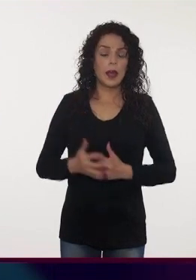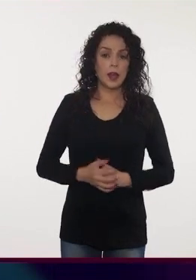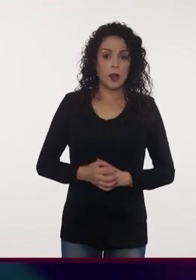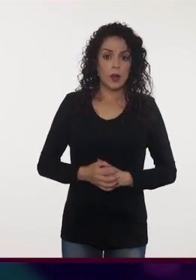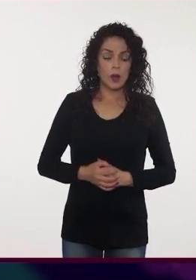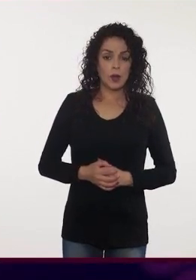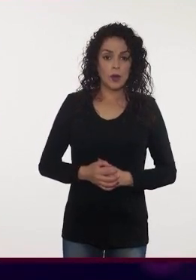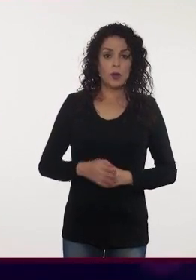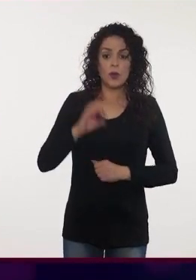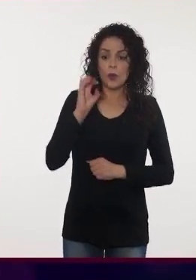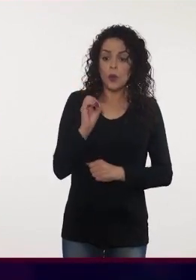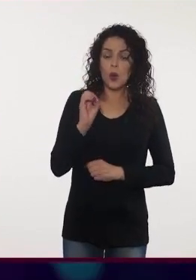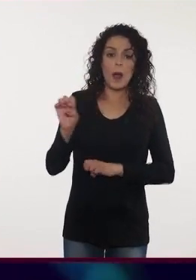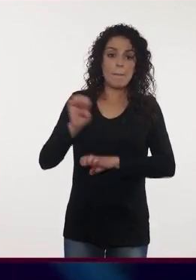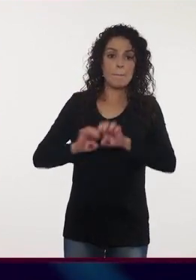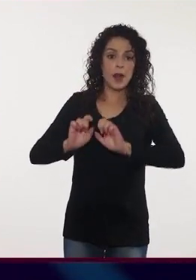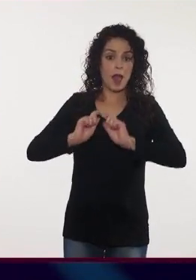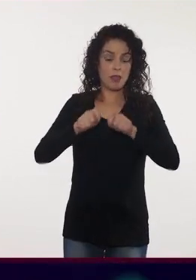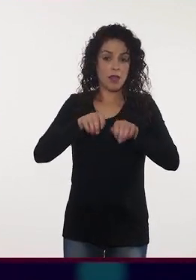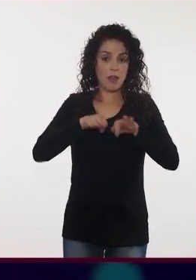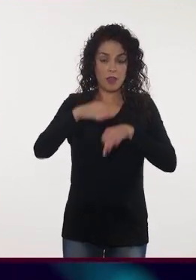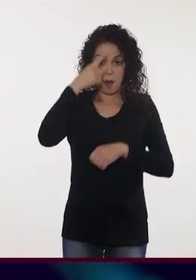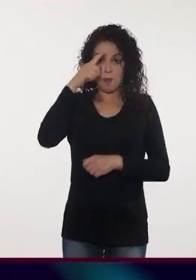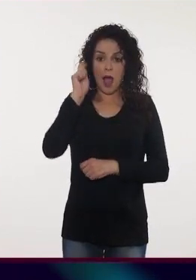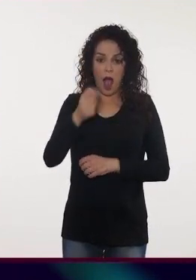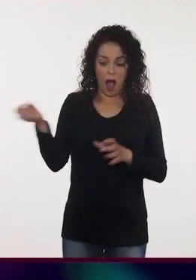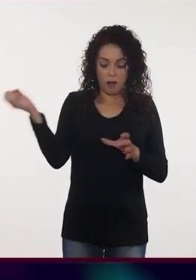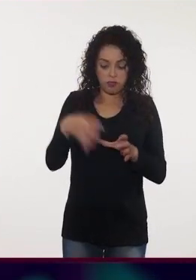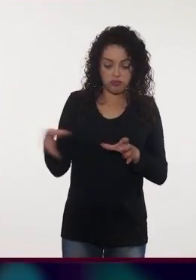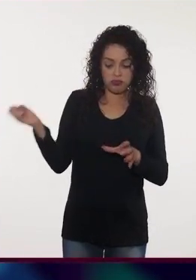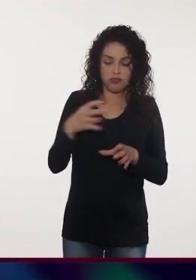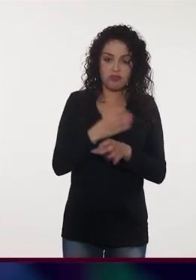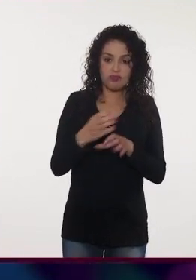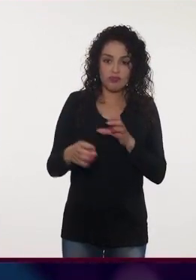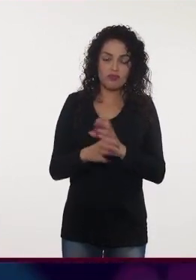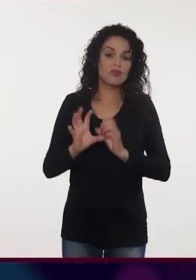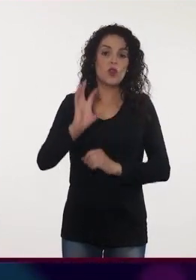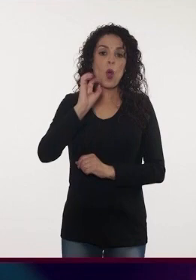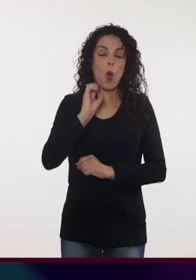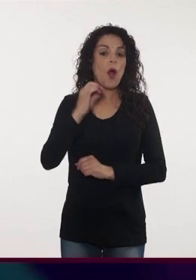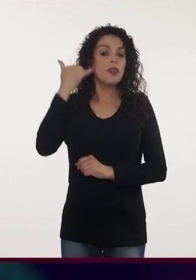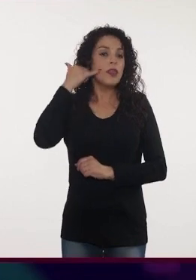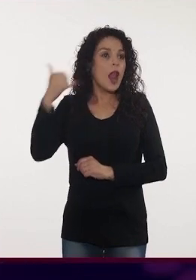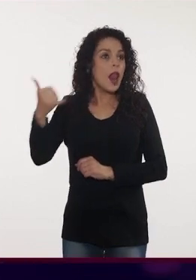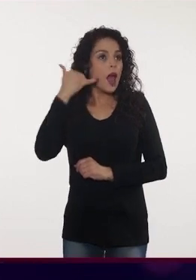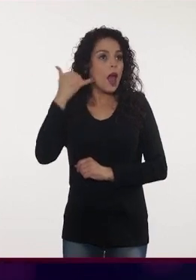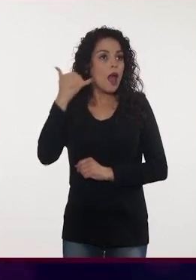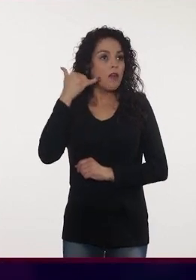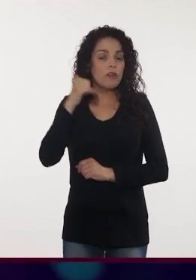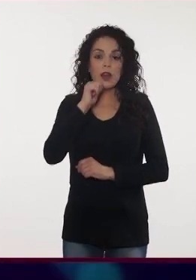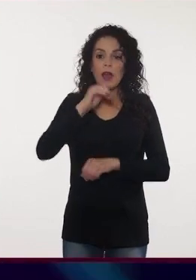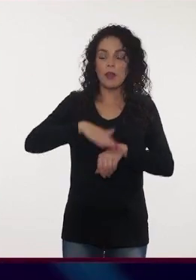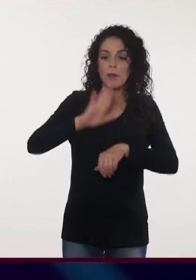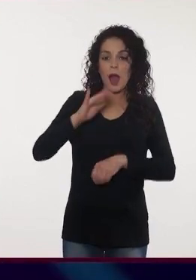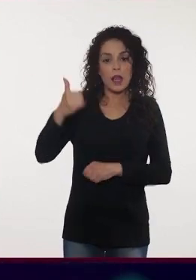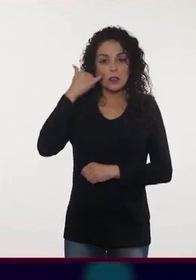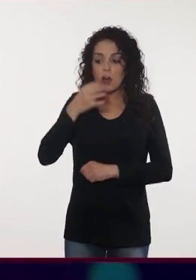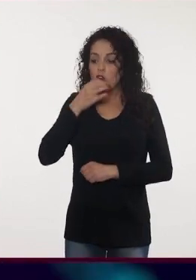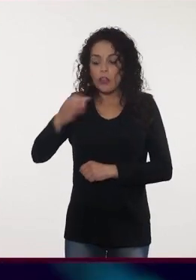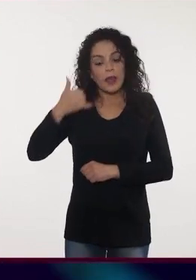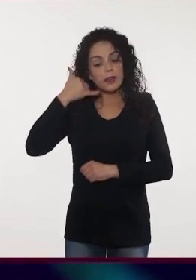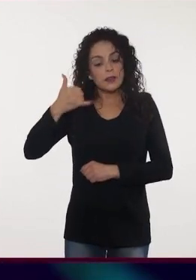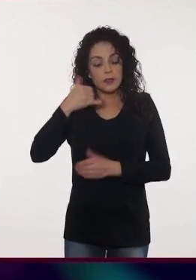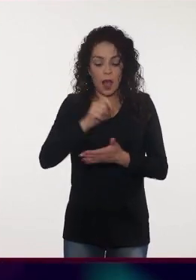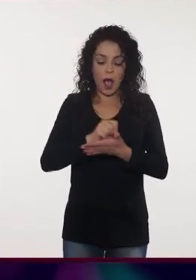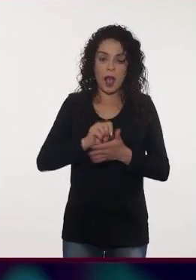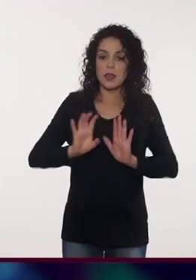que te dan en una empresa de empacador o de contestar teléfonos. O sea, la gente cree que ese es nuestro lugar,